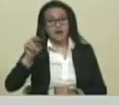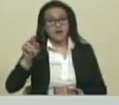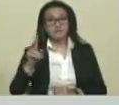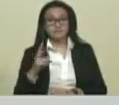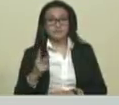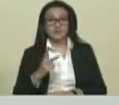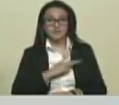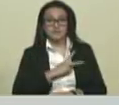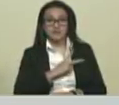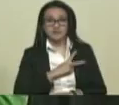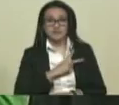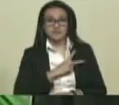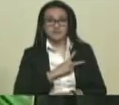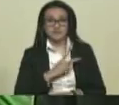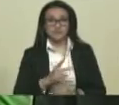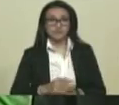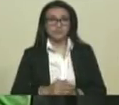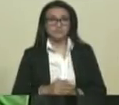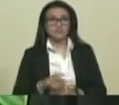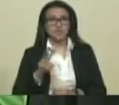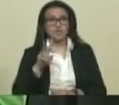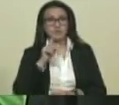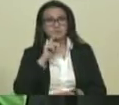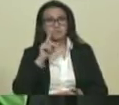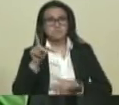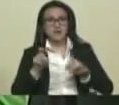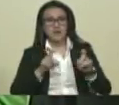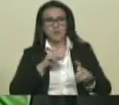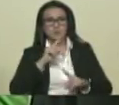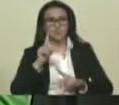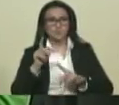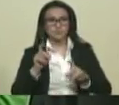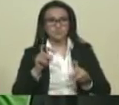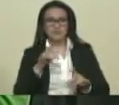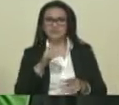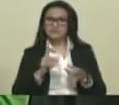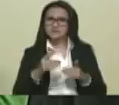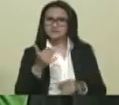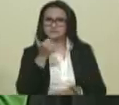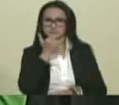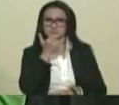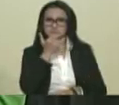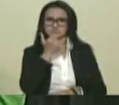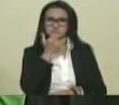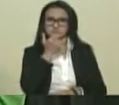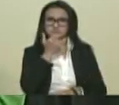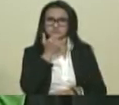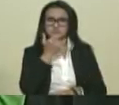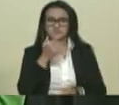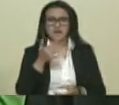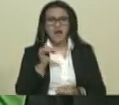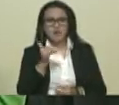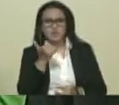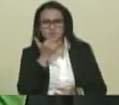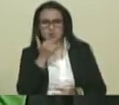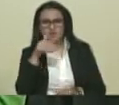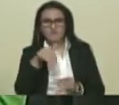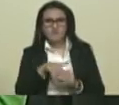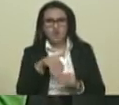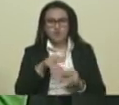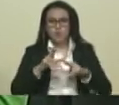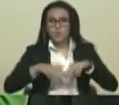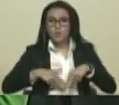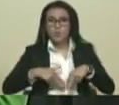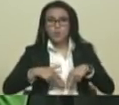Buenas tardes, rectora. Dos preguntas. Entre esas incidencias que usted ha reportado, si tiene precisamente algún reporte de votos nulos